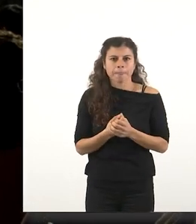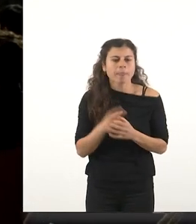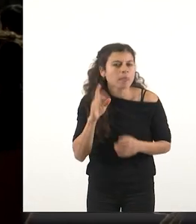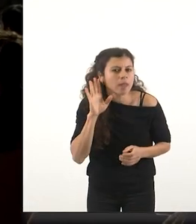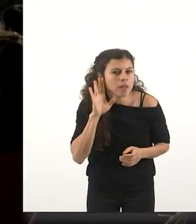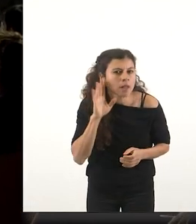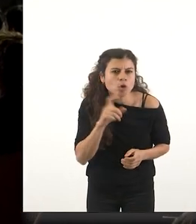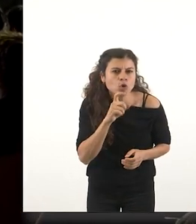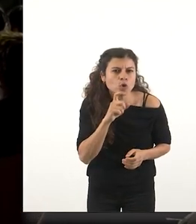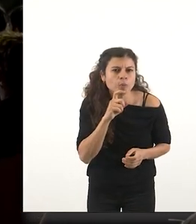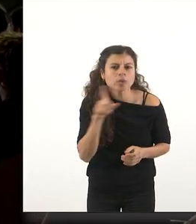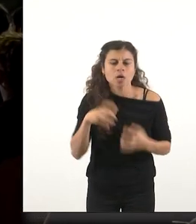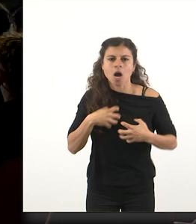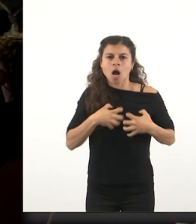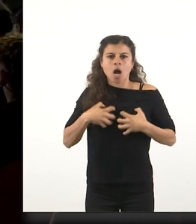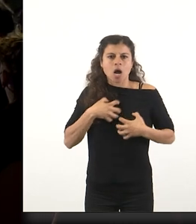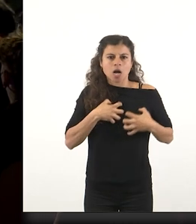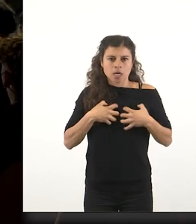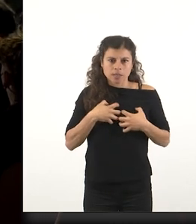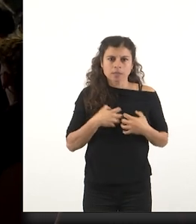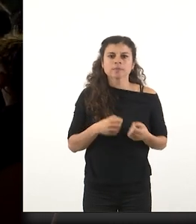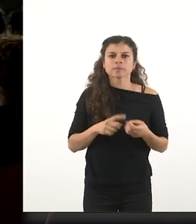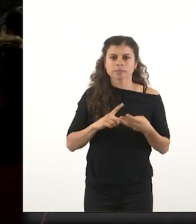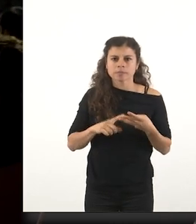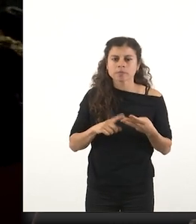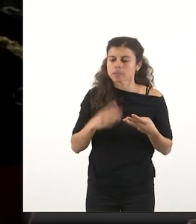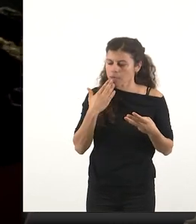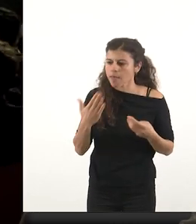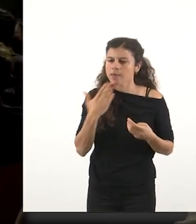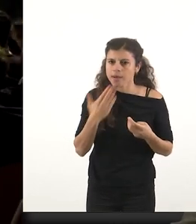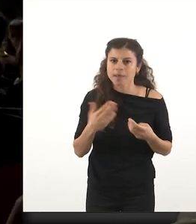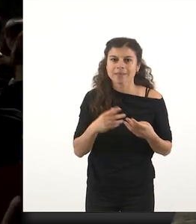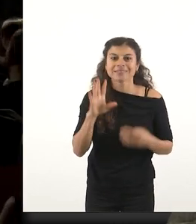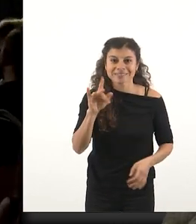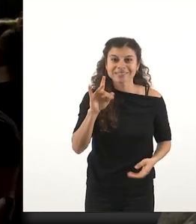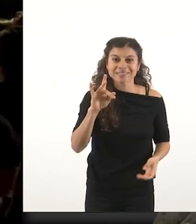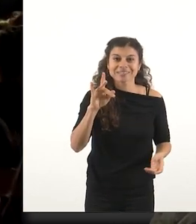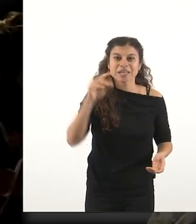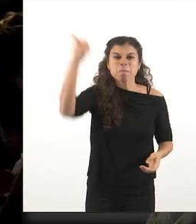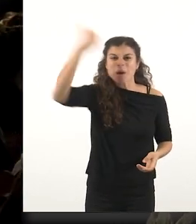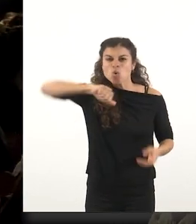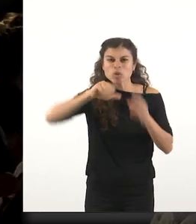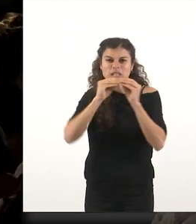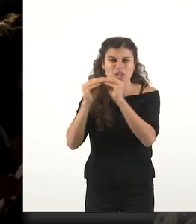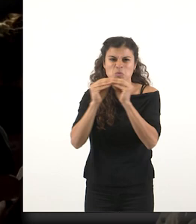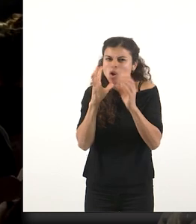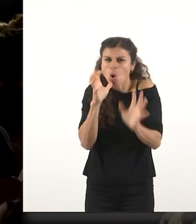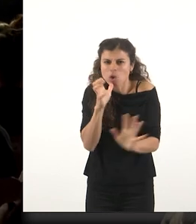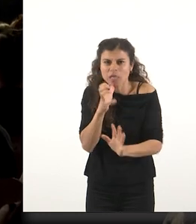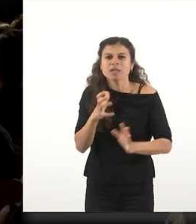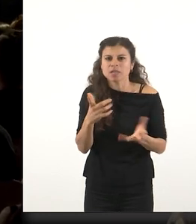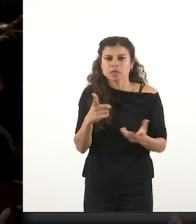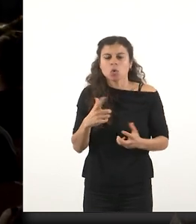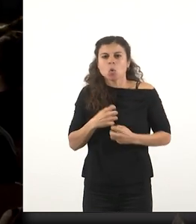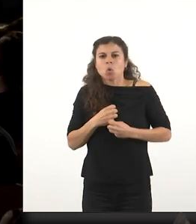¿Cómo? Ansiedad. Gracias, cariño. ¿Qué senti-? Sí, claro. Es que hay una masculinidad hegemónica tan horrible que... Uf. ¿Qué